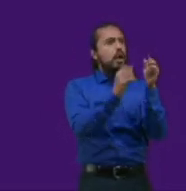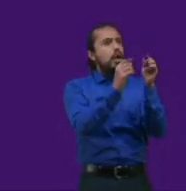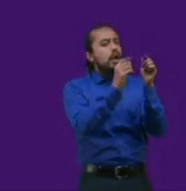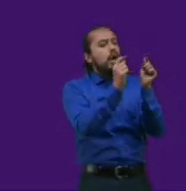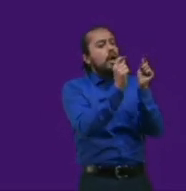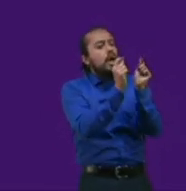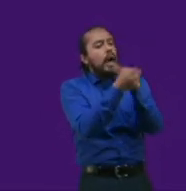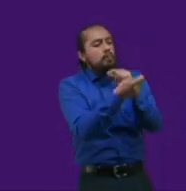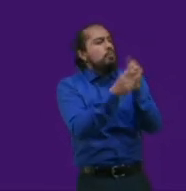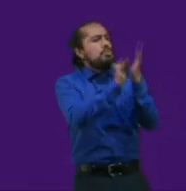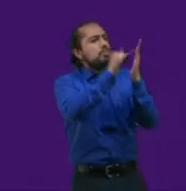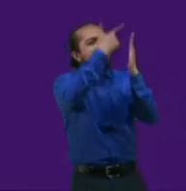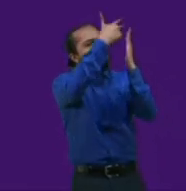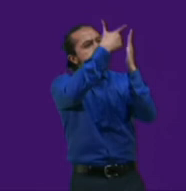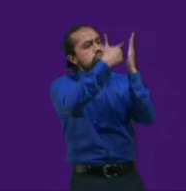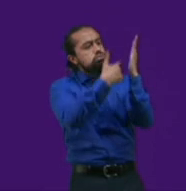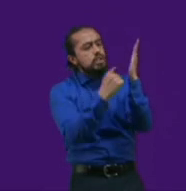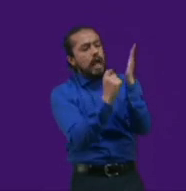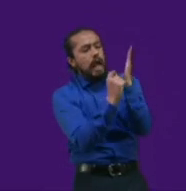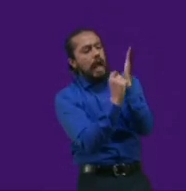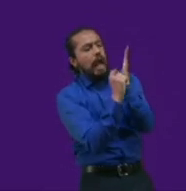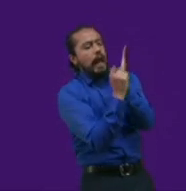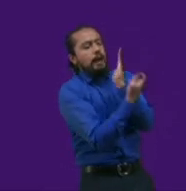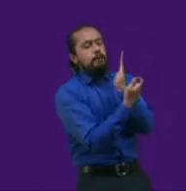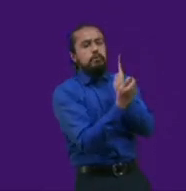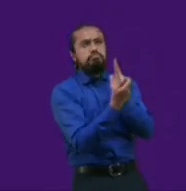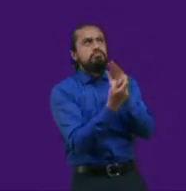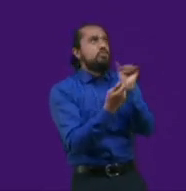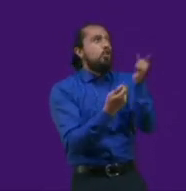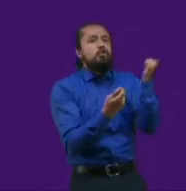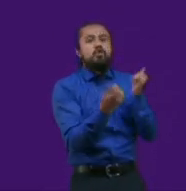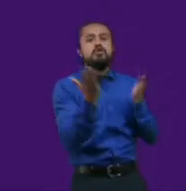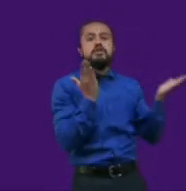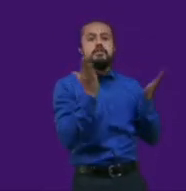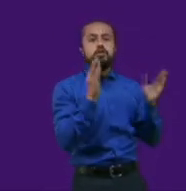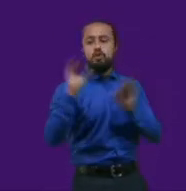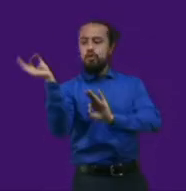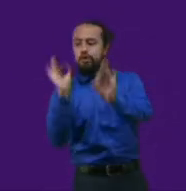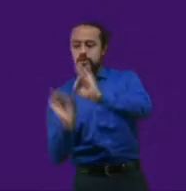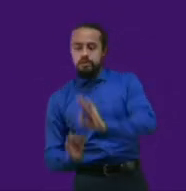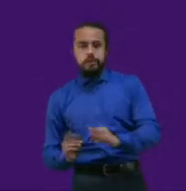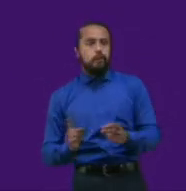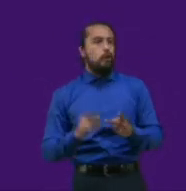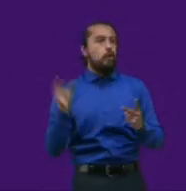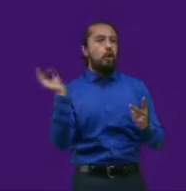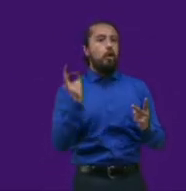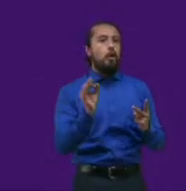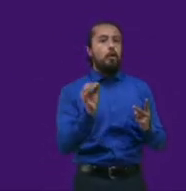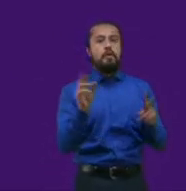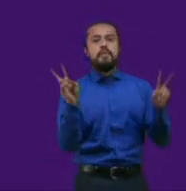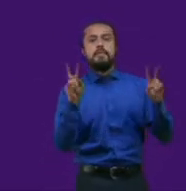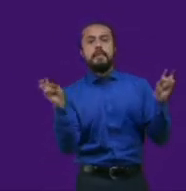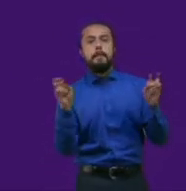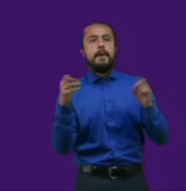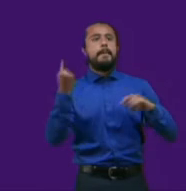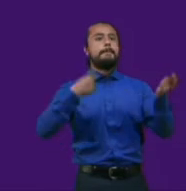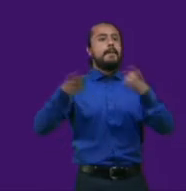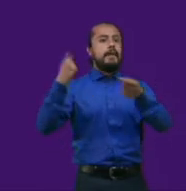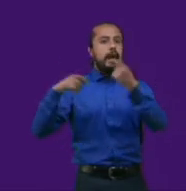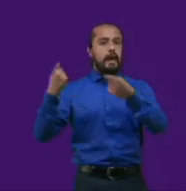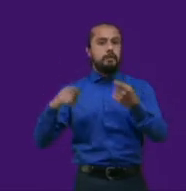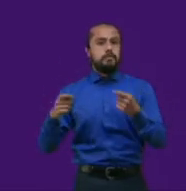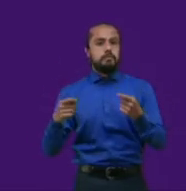y entrega de paquetes y lo pusieron por un tema logístico o lo cambiaron por un tema de mercados o lo que